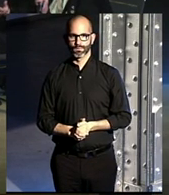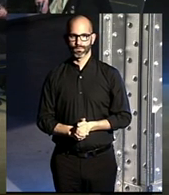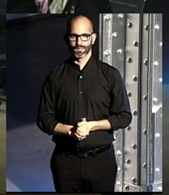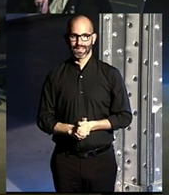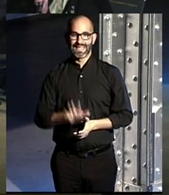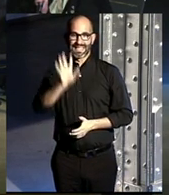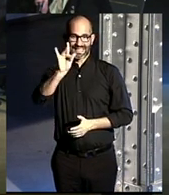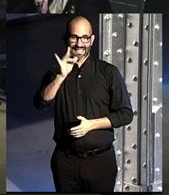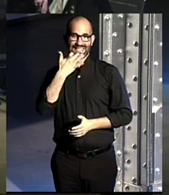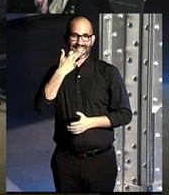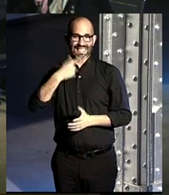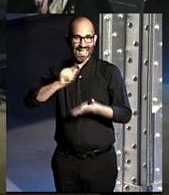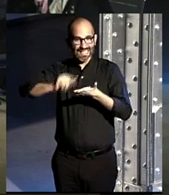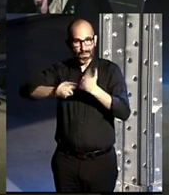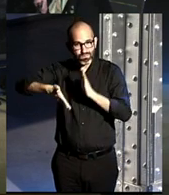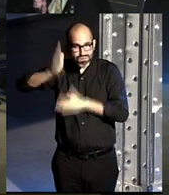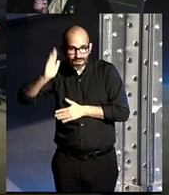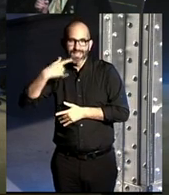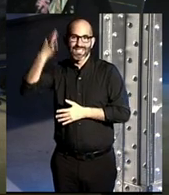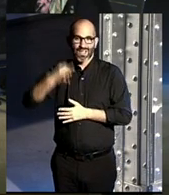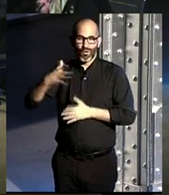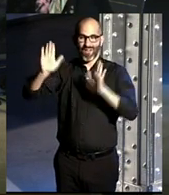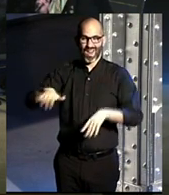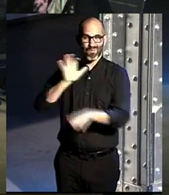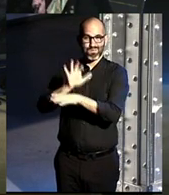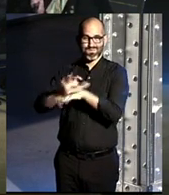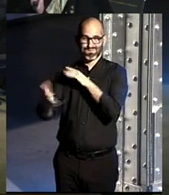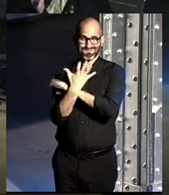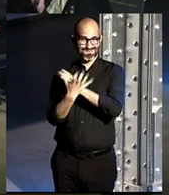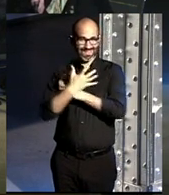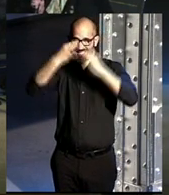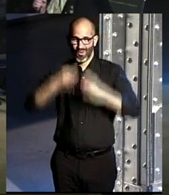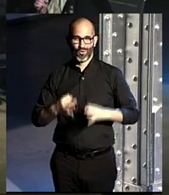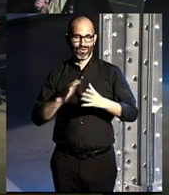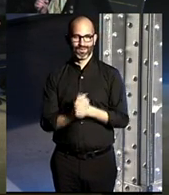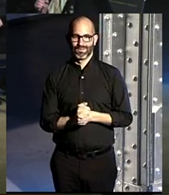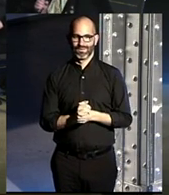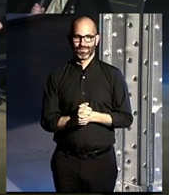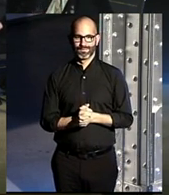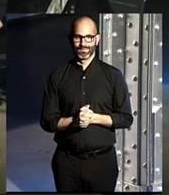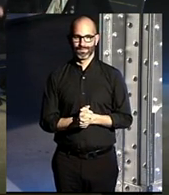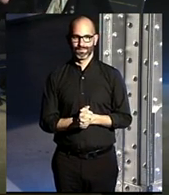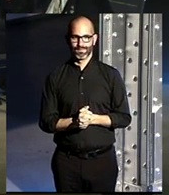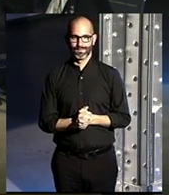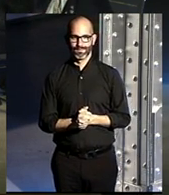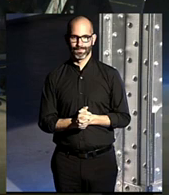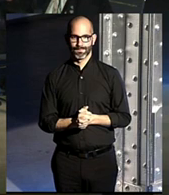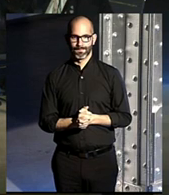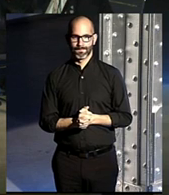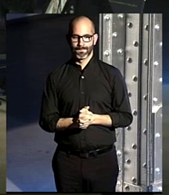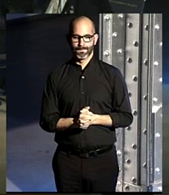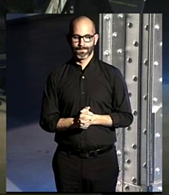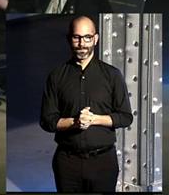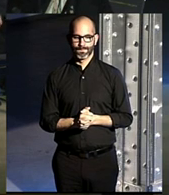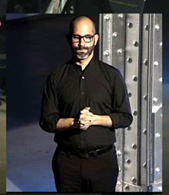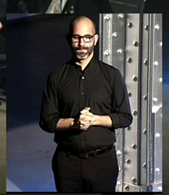escribiera steampunk se estaría parodiando a sí mismo. Sí, Claro. sería Claro. meta steampunk. Yeah, Claro, cierto. he was not a man for